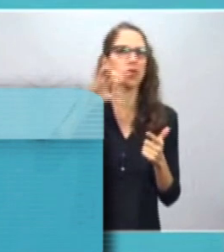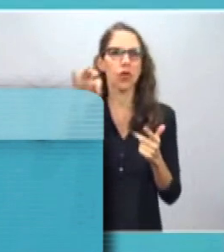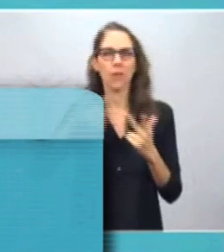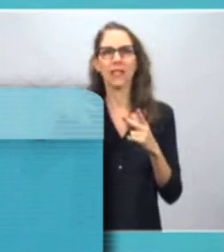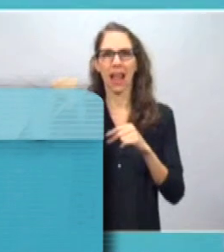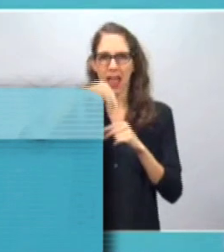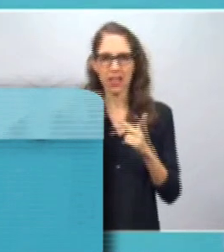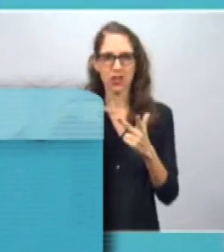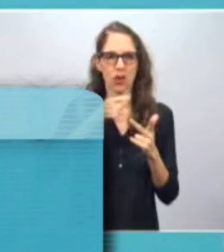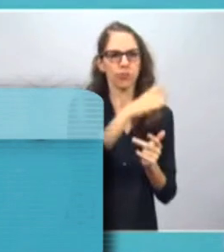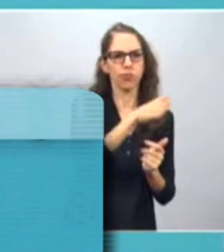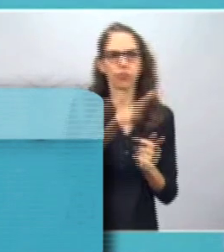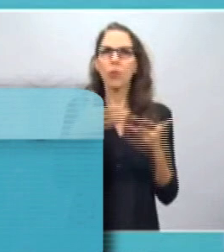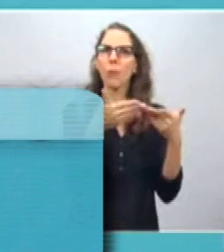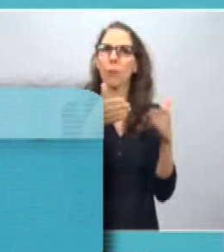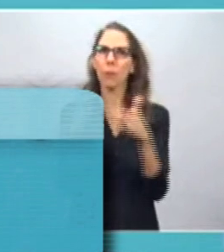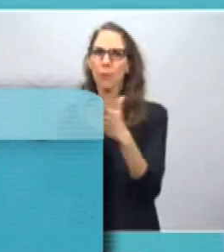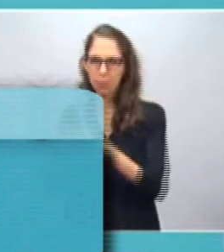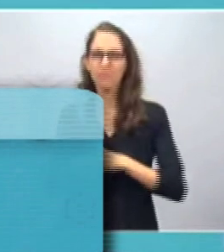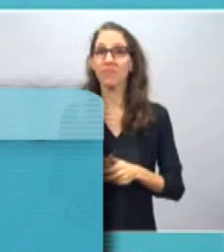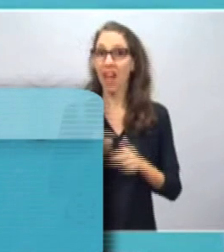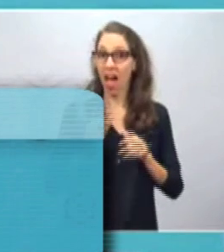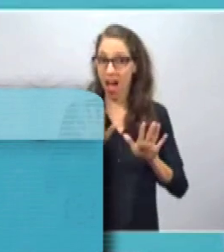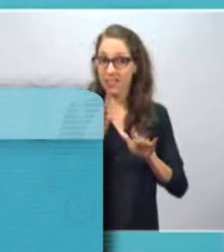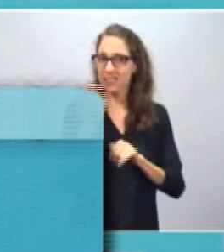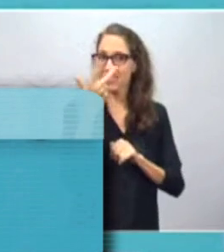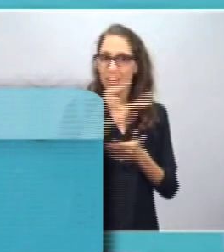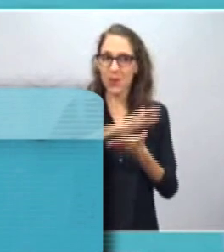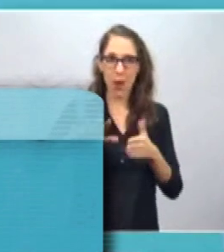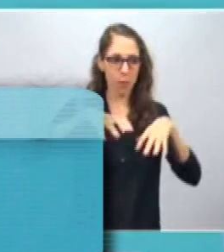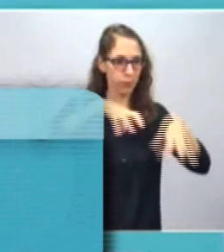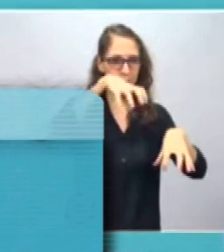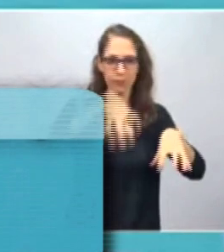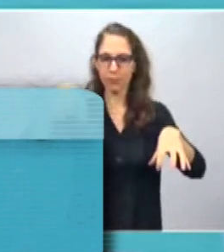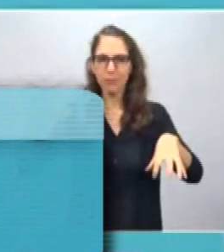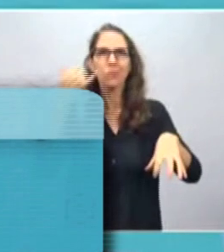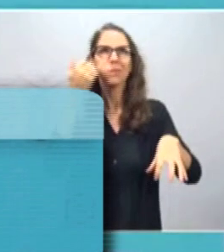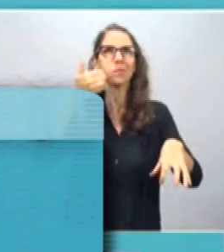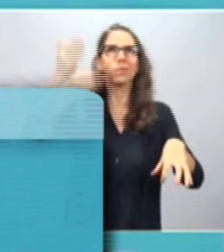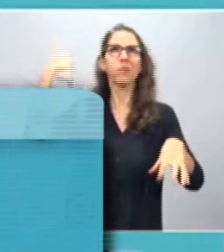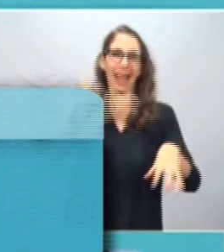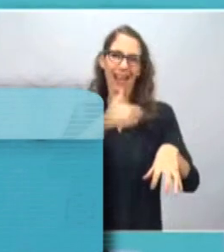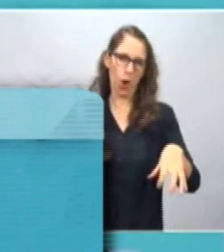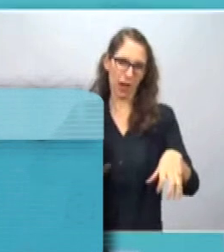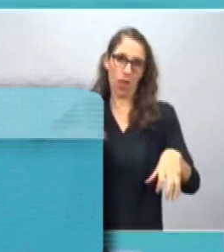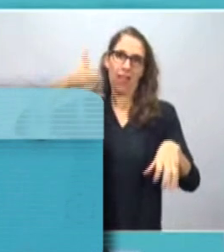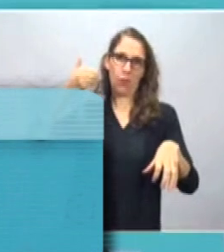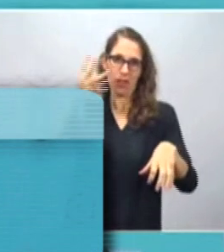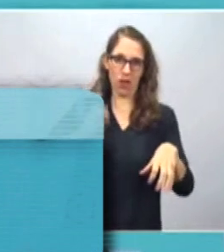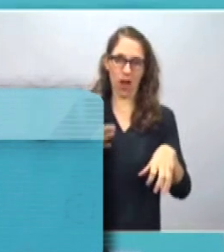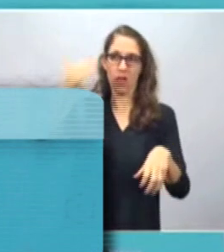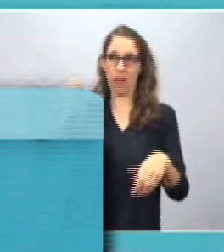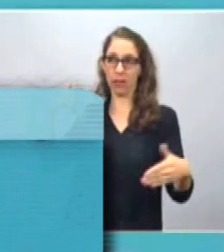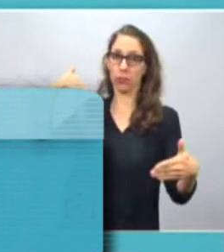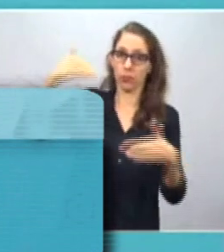Saladillo. De esa forma hemos llegado a la inauguración desde el comienzo de la anterior gestión del gobernador